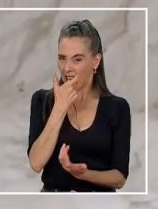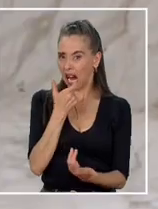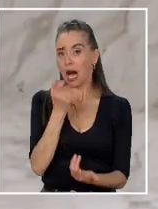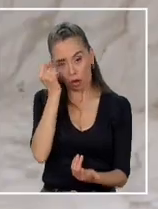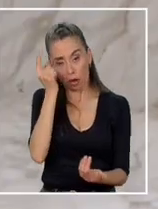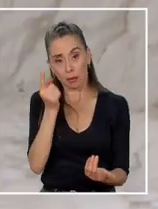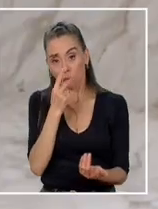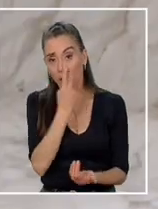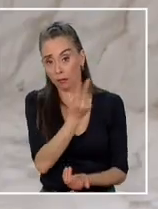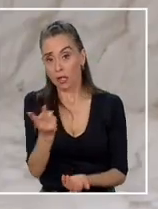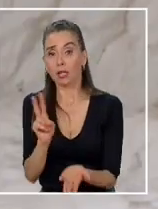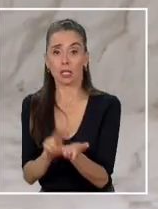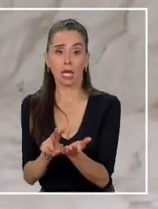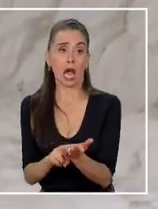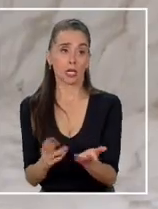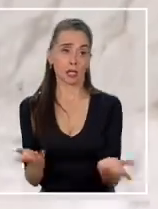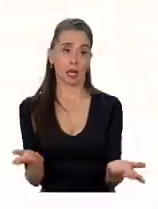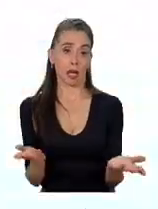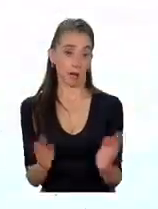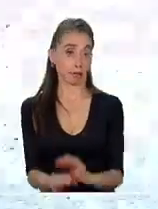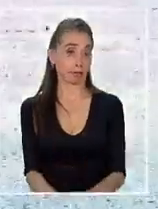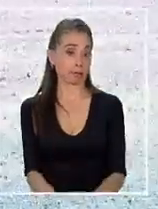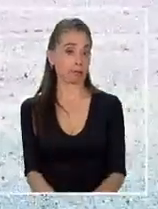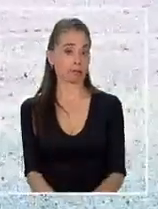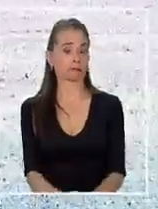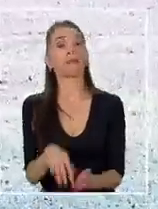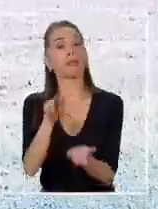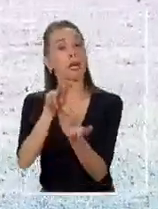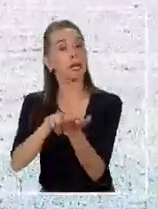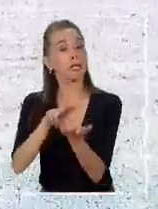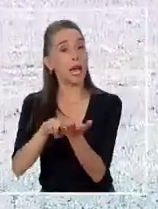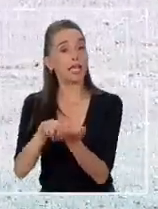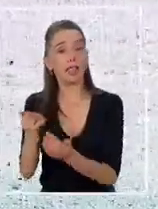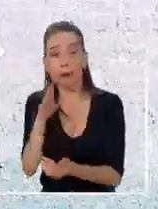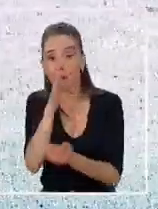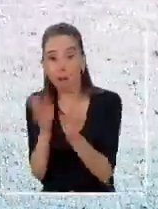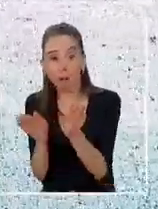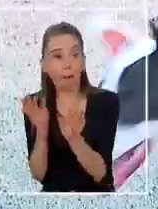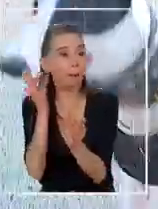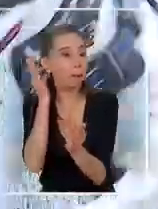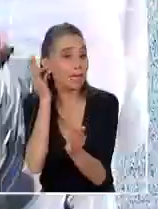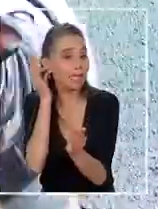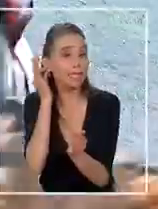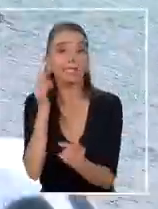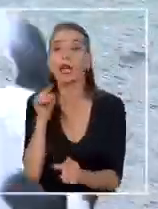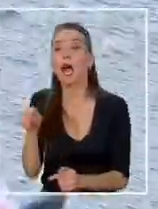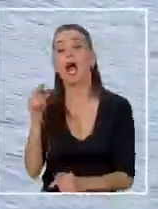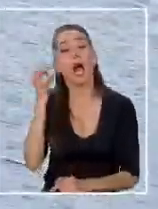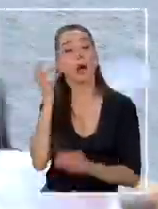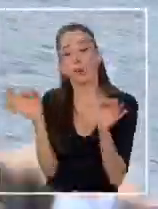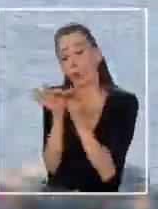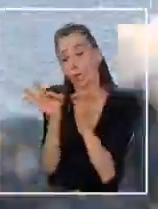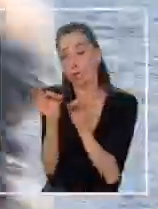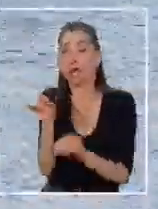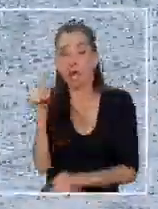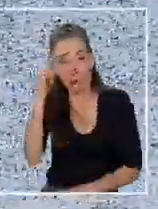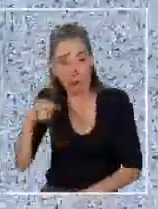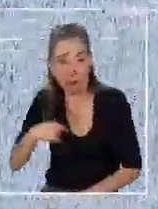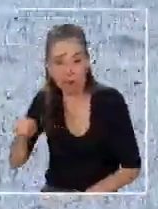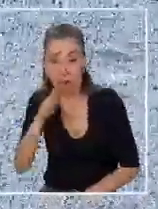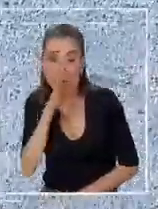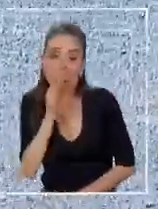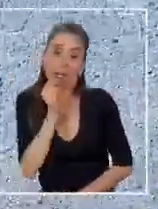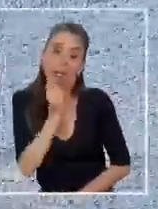entiendo, pero es la realidad. La realidad de Nala, por ejemplo, esta perrita. Para mí igual ella es como un, no